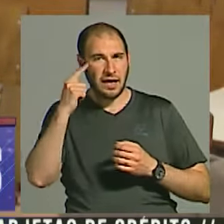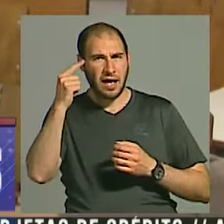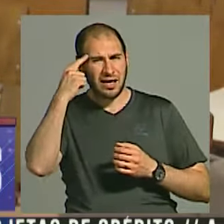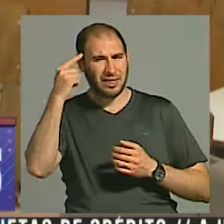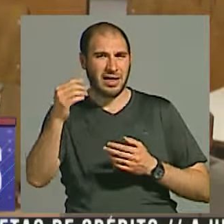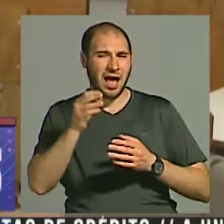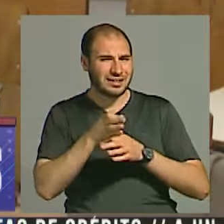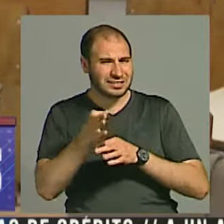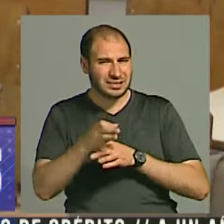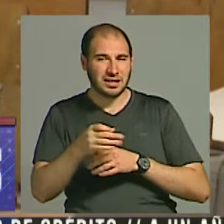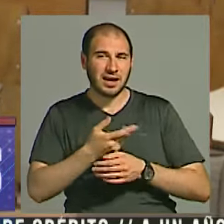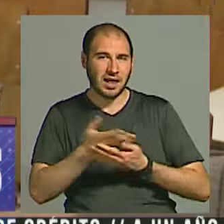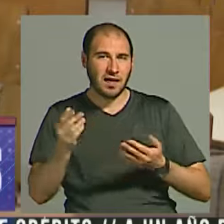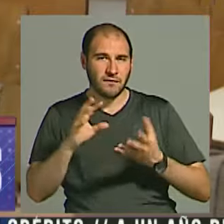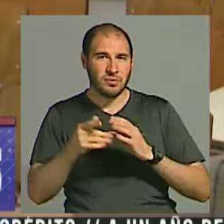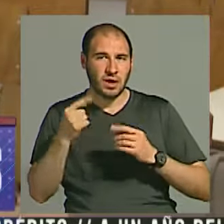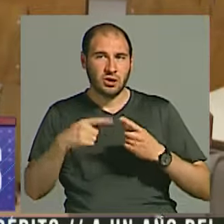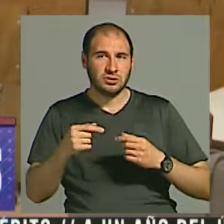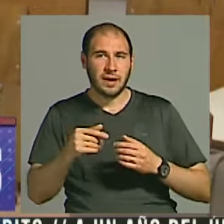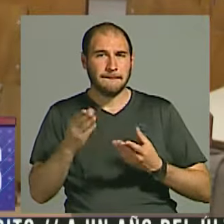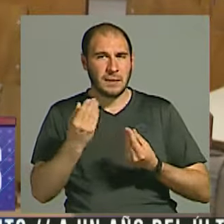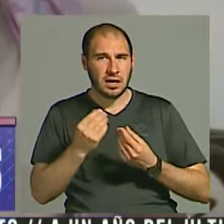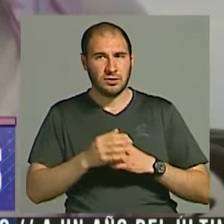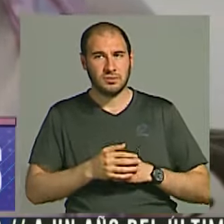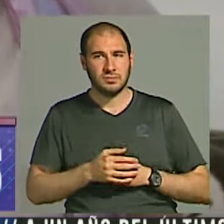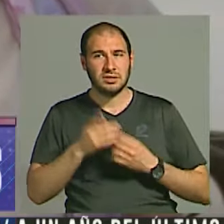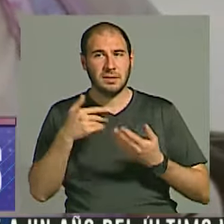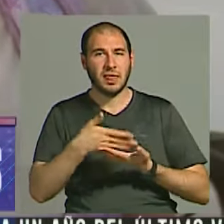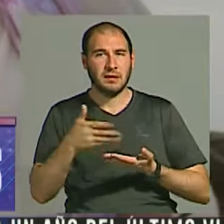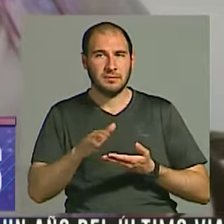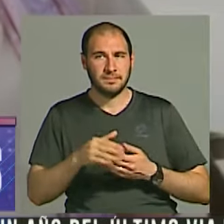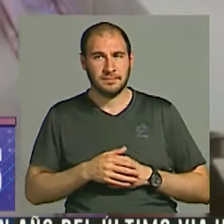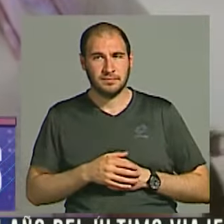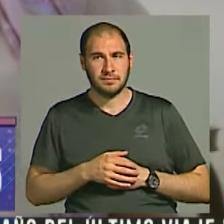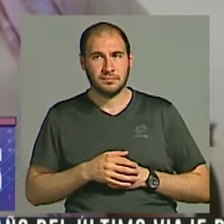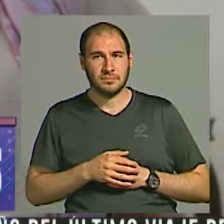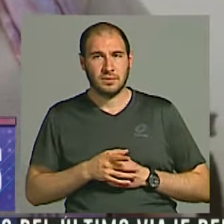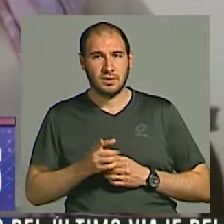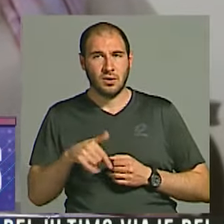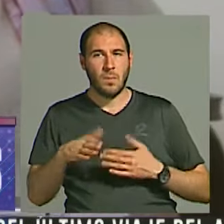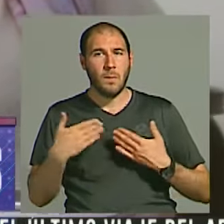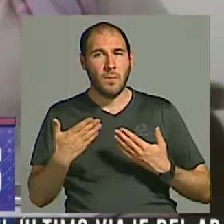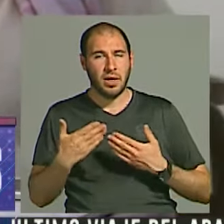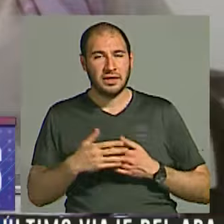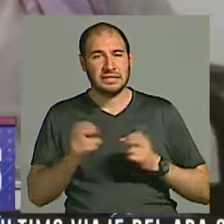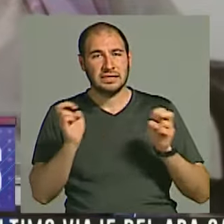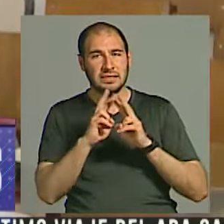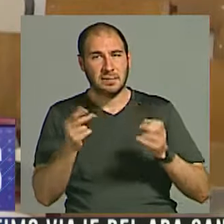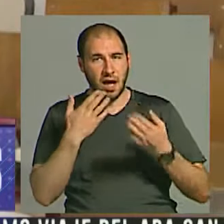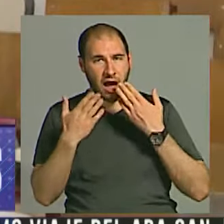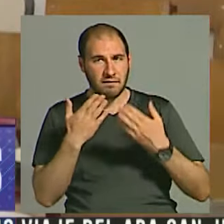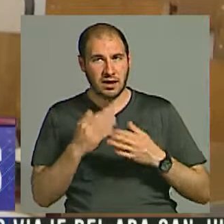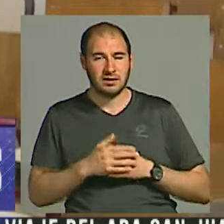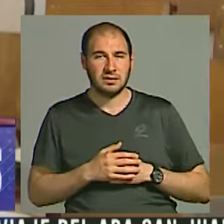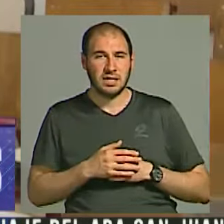ignorancia, que es generalmente una de las grandes causales del miedo y de la discriminación. Entonces poder acercar estas temáticas, poder